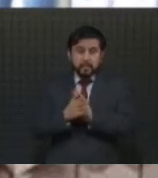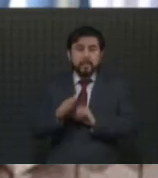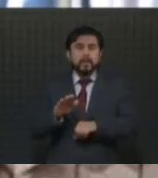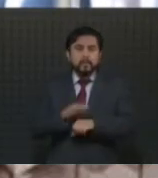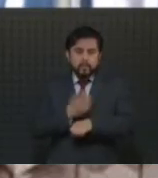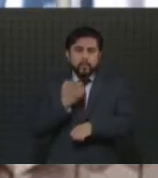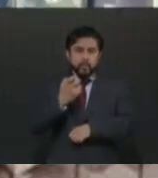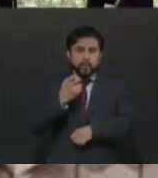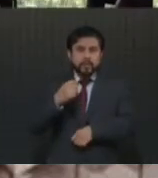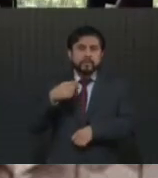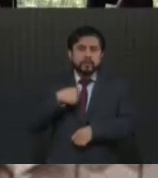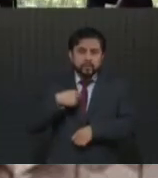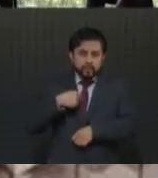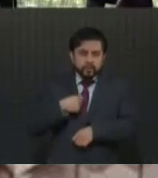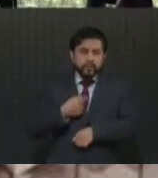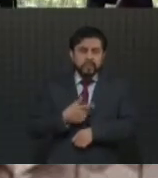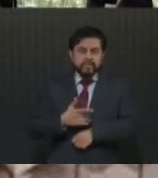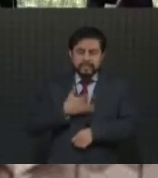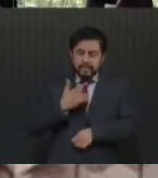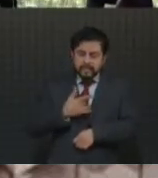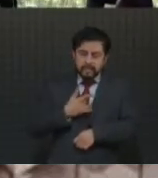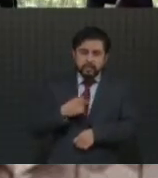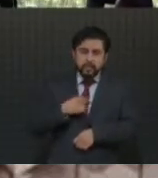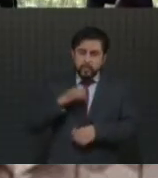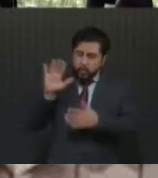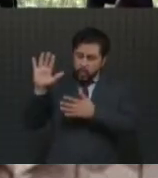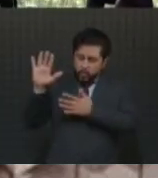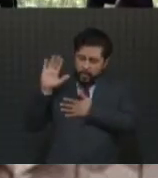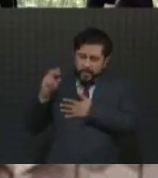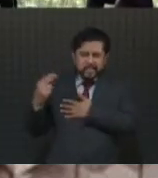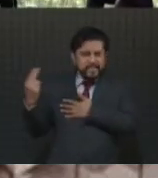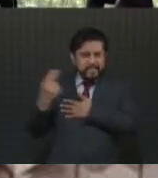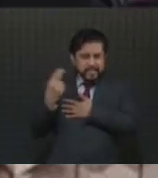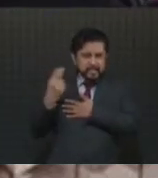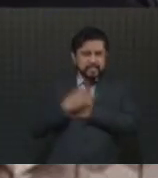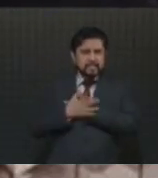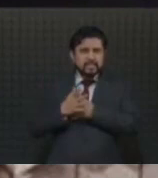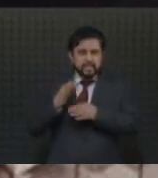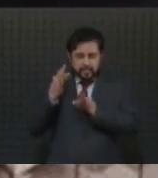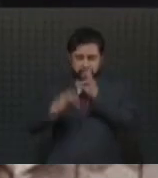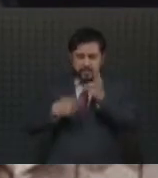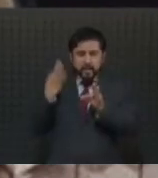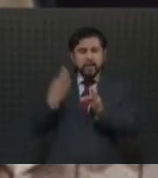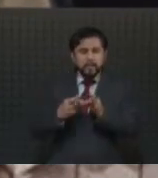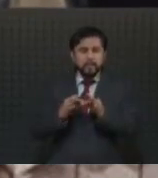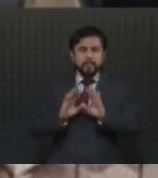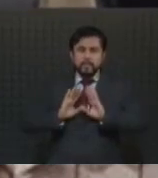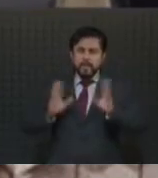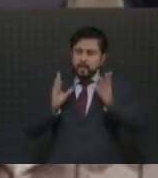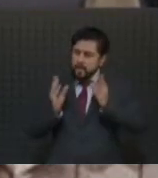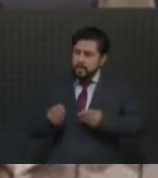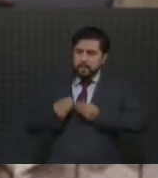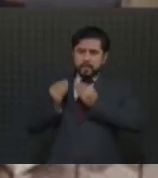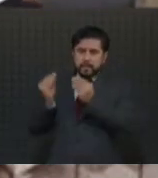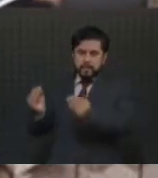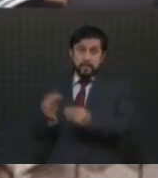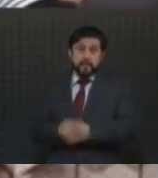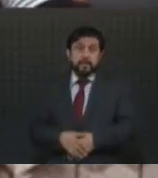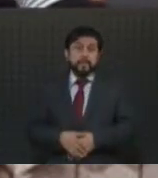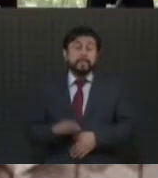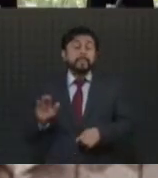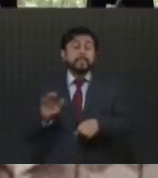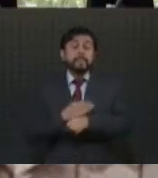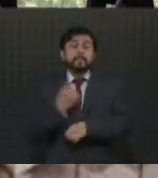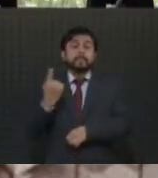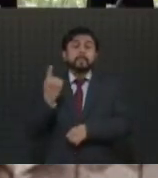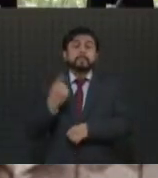personal a los habitantes de la Ciudad de México, de esta zona, que tanto nos dieron.